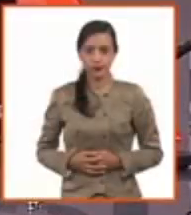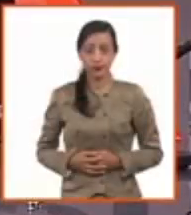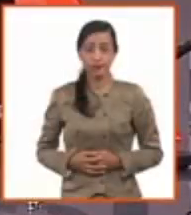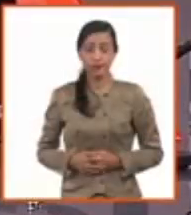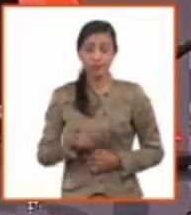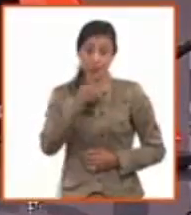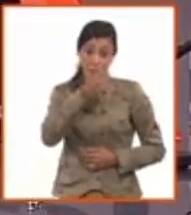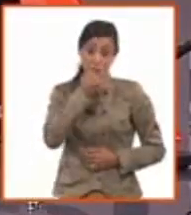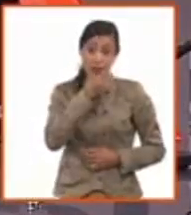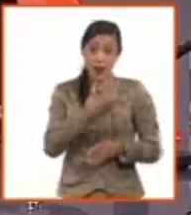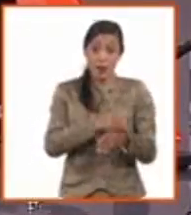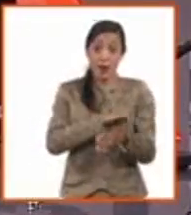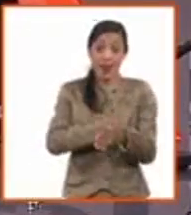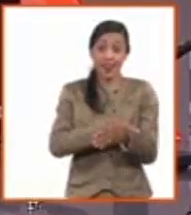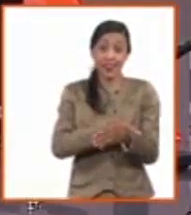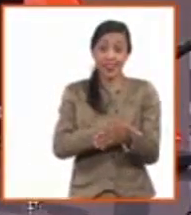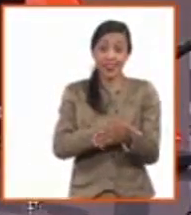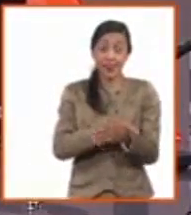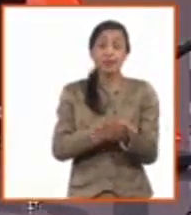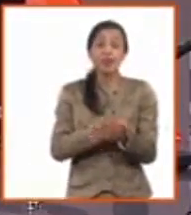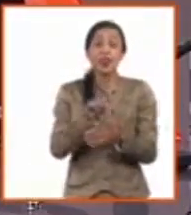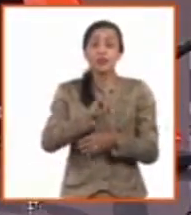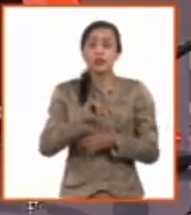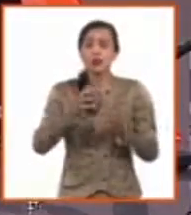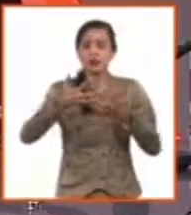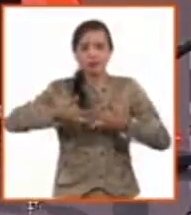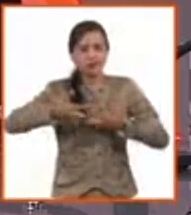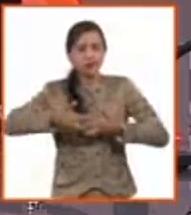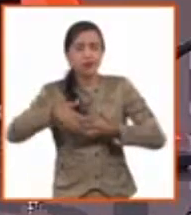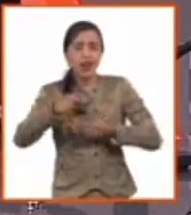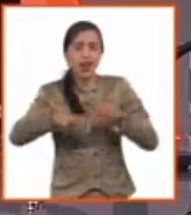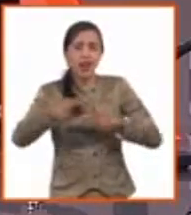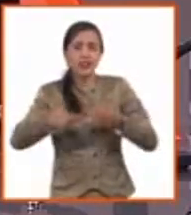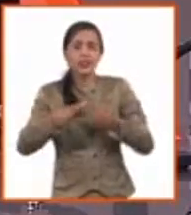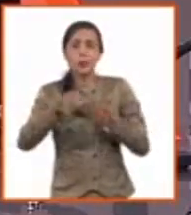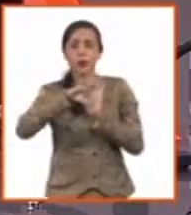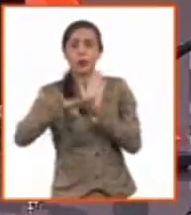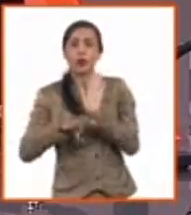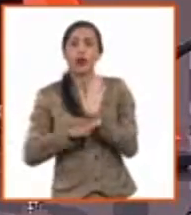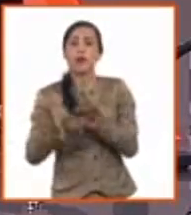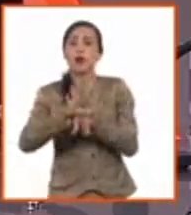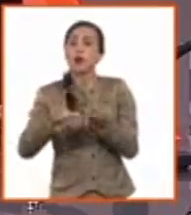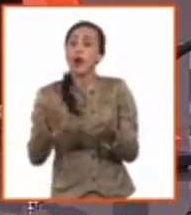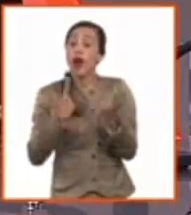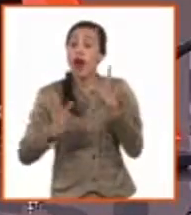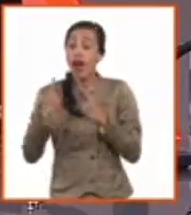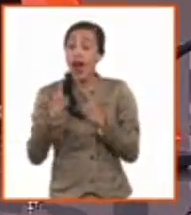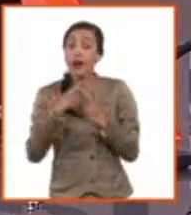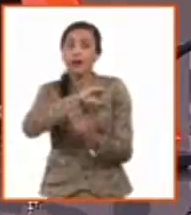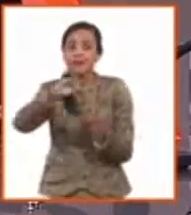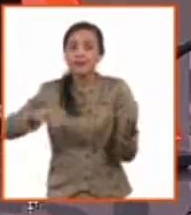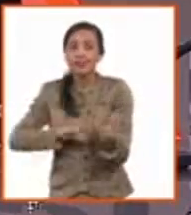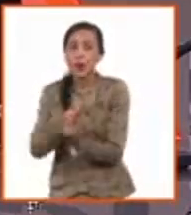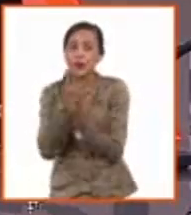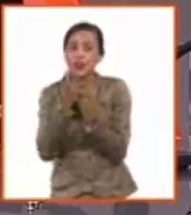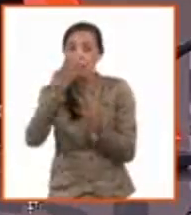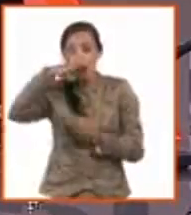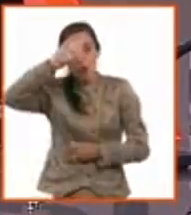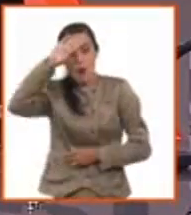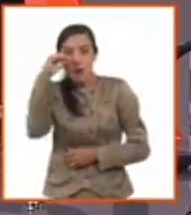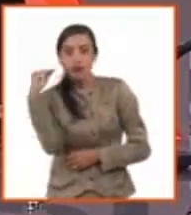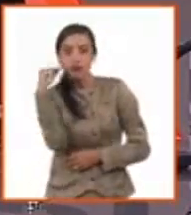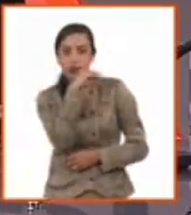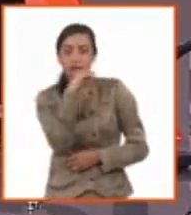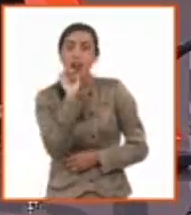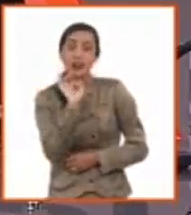bueno y como señalábamos en nuestra introducción la producción de software es un campo necesario para la sociedad cubana para la sociedad moderna